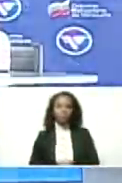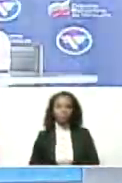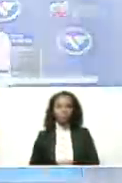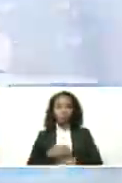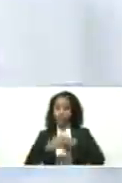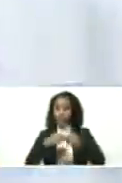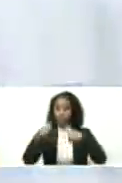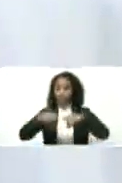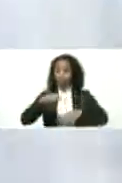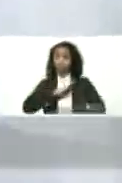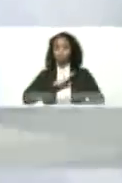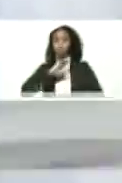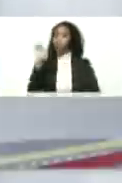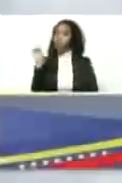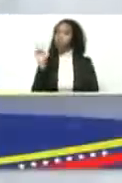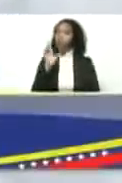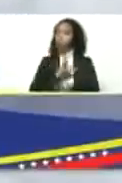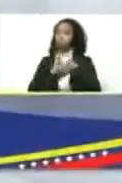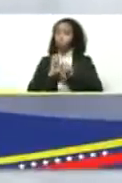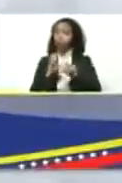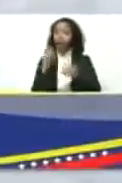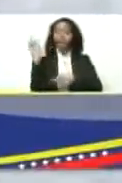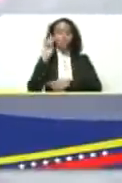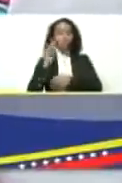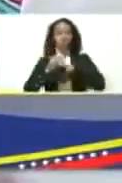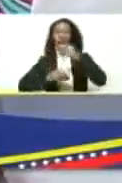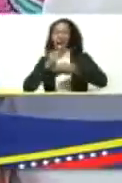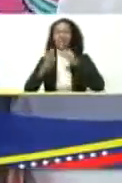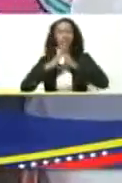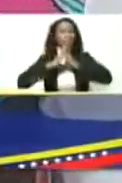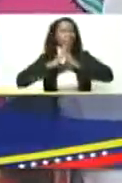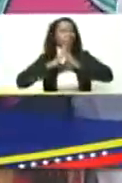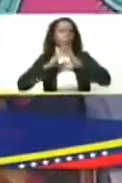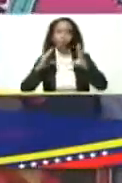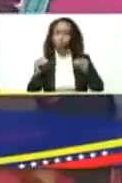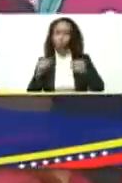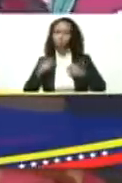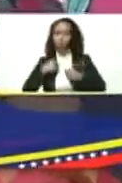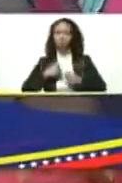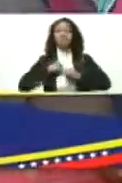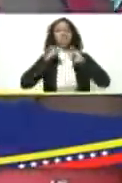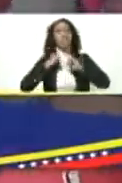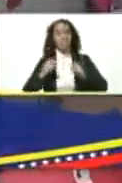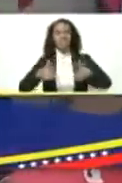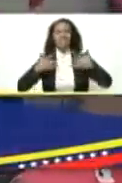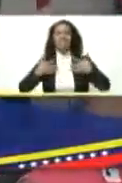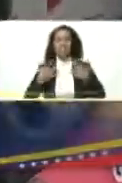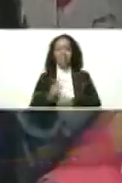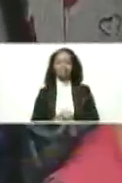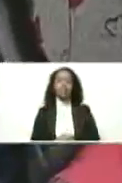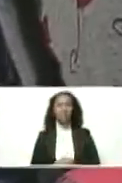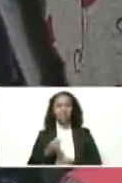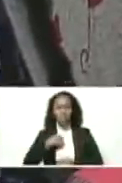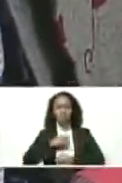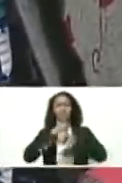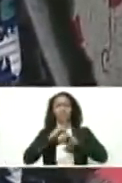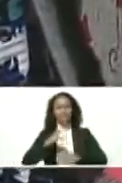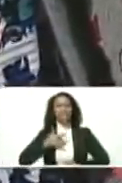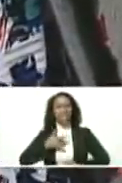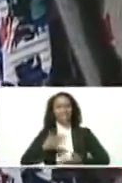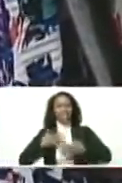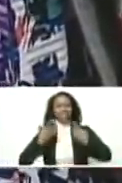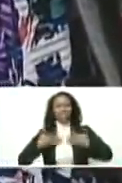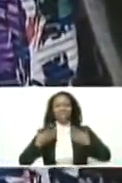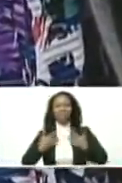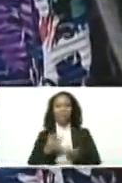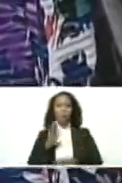hechas en Venezuela. Venezuela se está haciendo de todo, ¿vale? Yo estoy muy contento. Yo estoy muy contento con